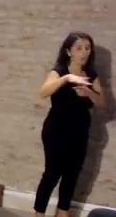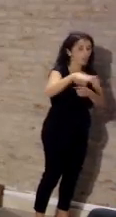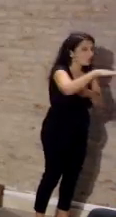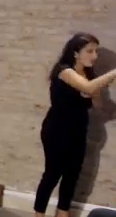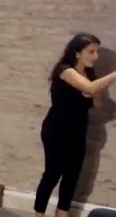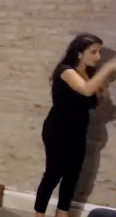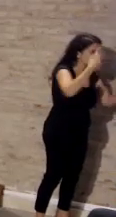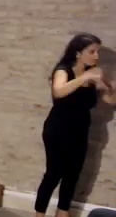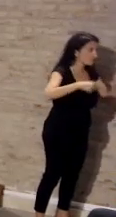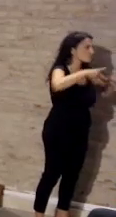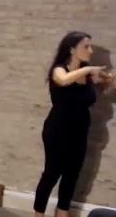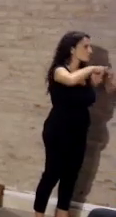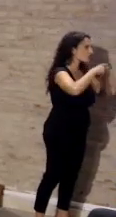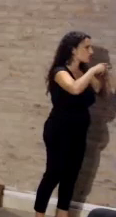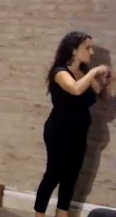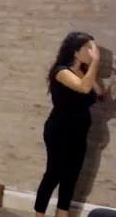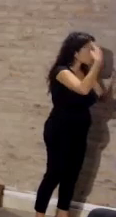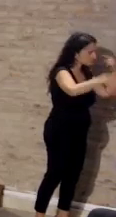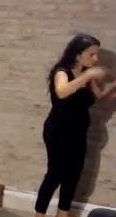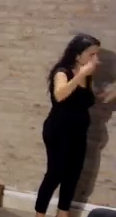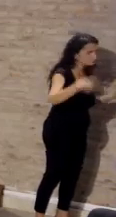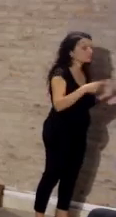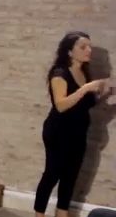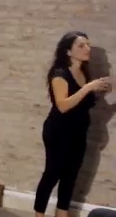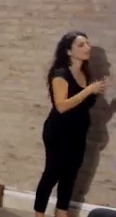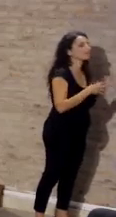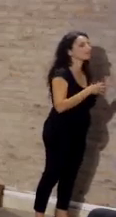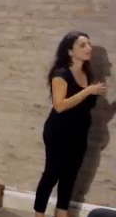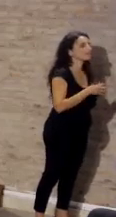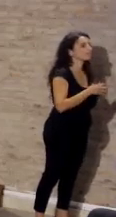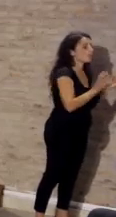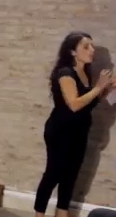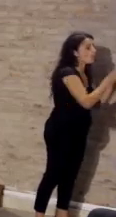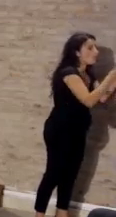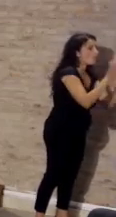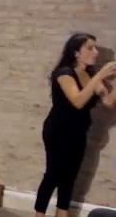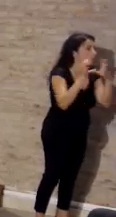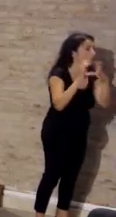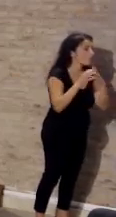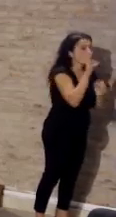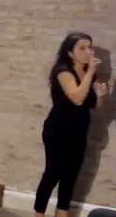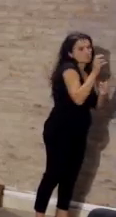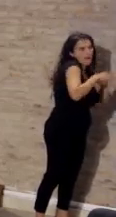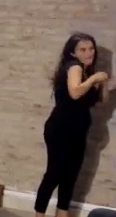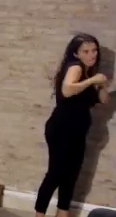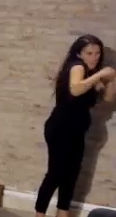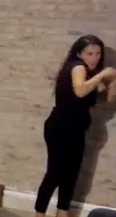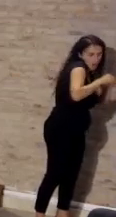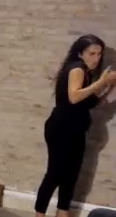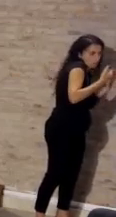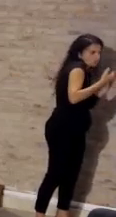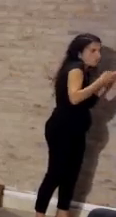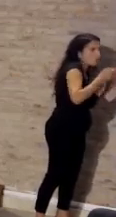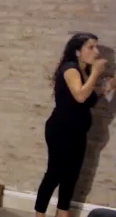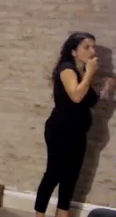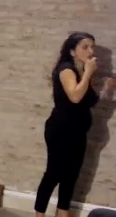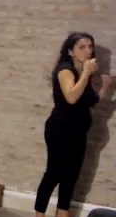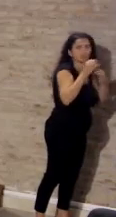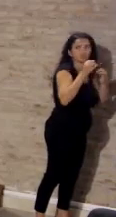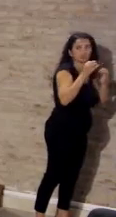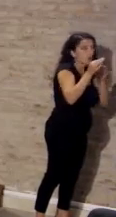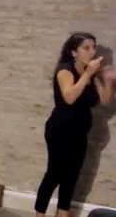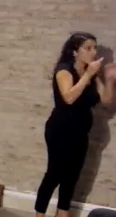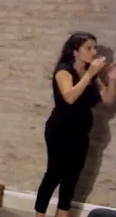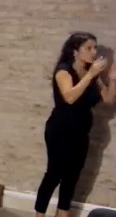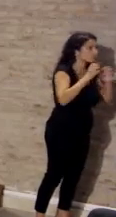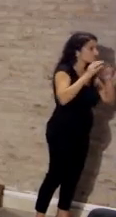trabajar en talleres podemos trabajar en grupos con amigas con amigos podemos trabajarlo en conversaciones como esta la